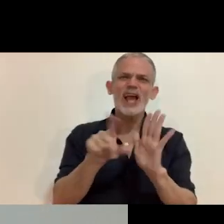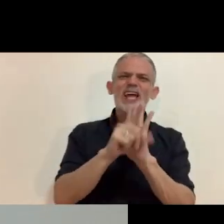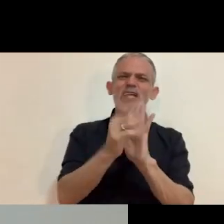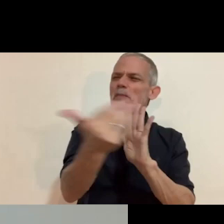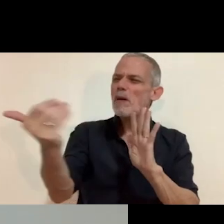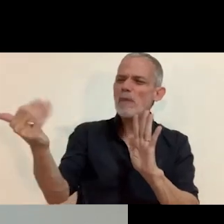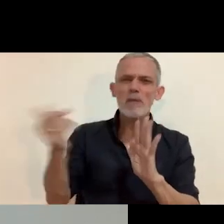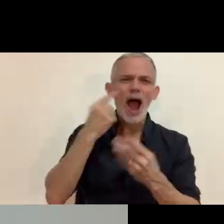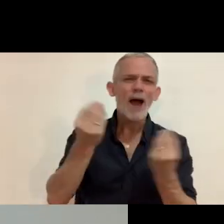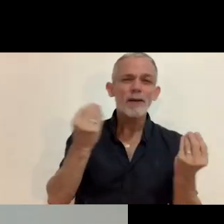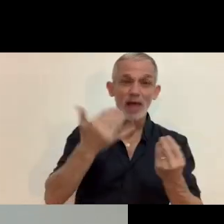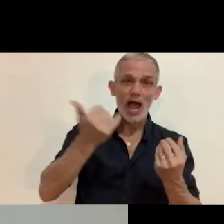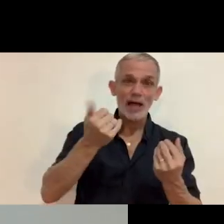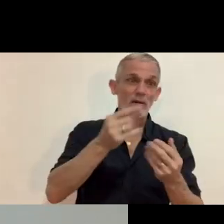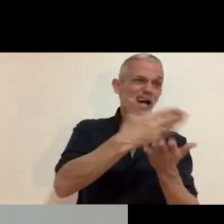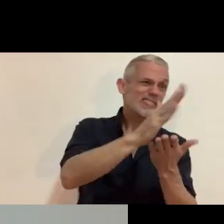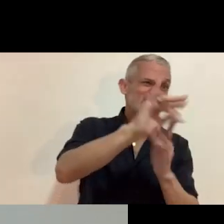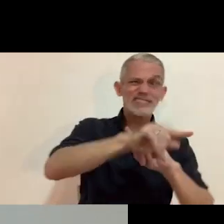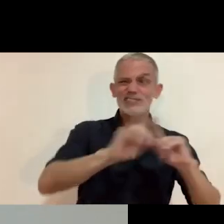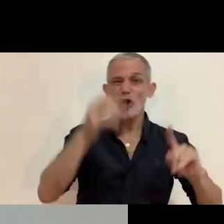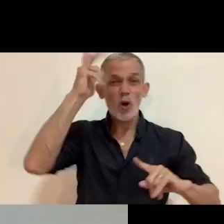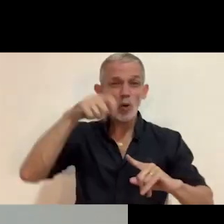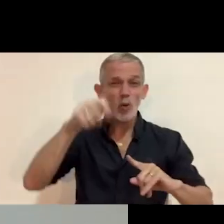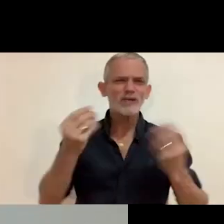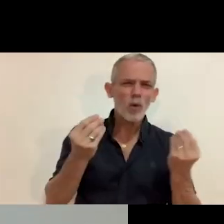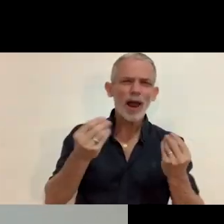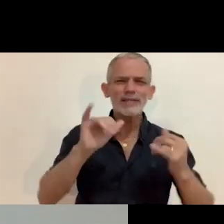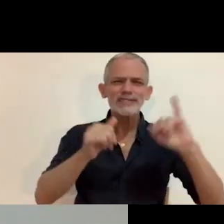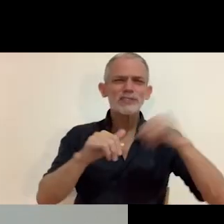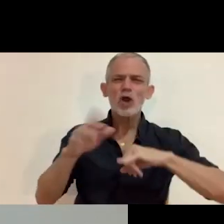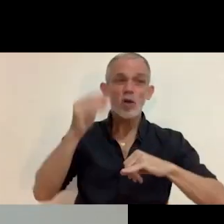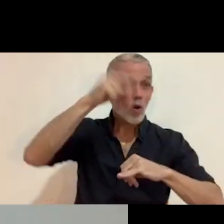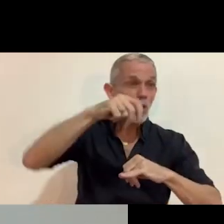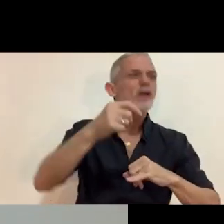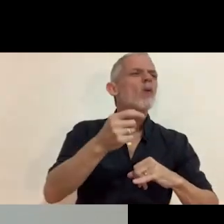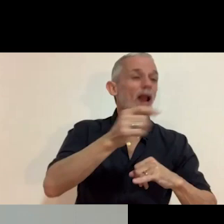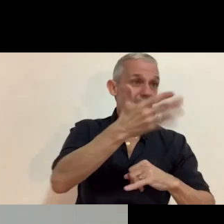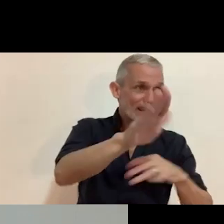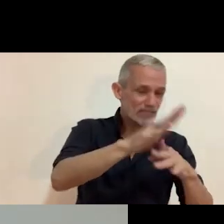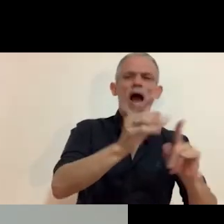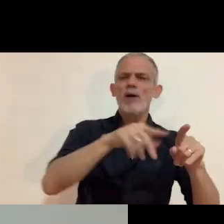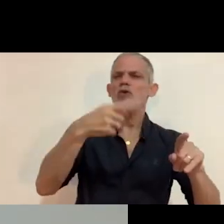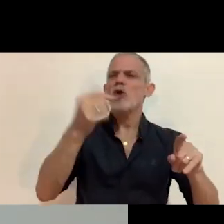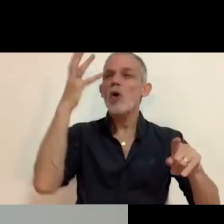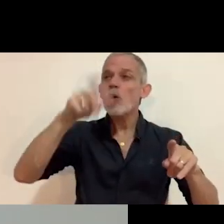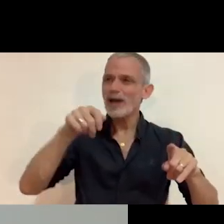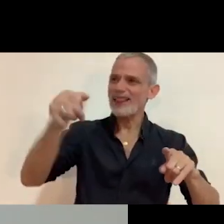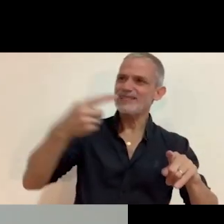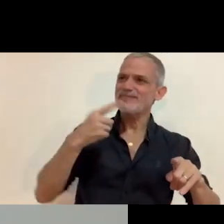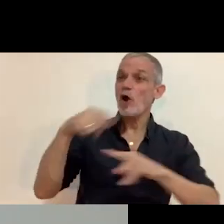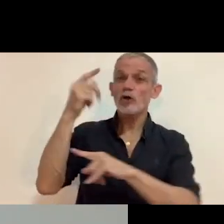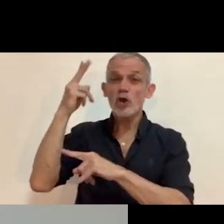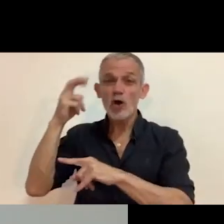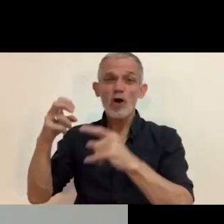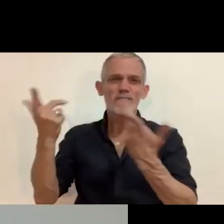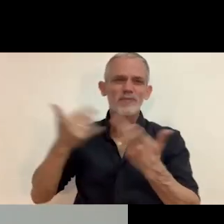qué casos se había desestimado la denuncia, en qué casos se había rechazado el requerimiento fiscal de